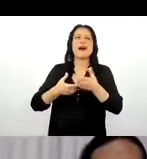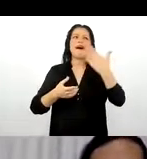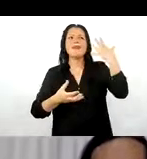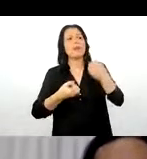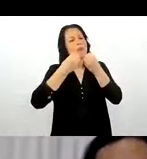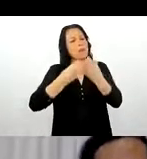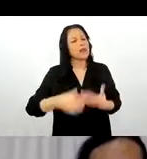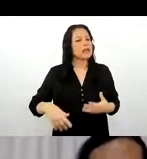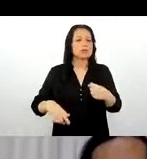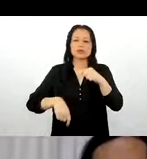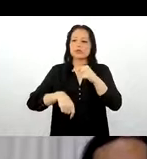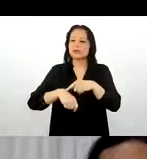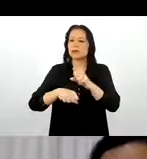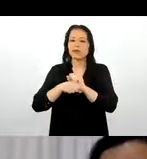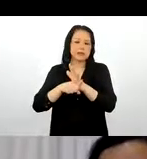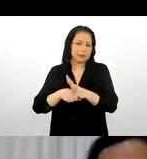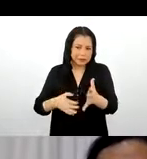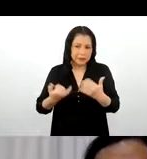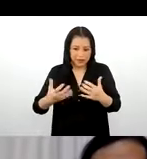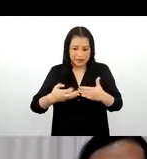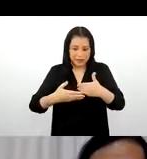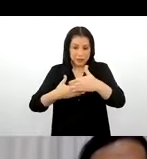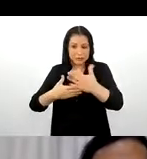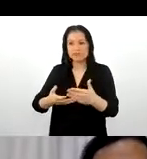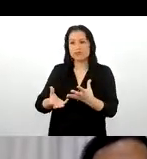quitó esta pandemia, ¿no? Y bueno,